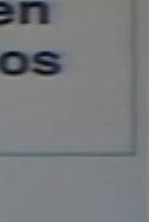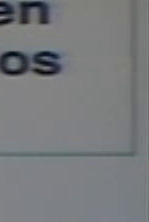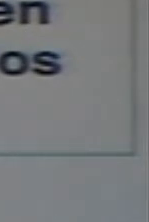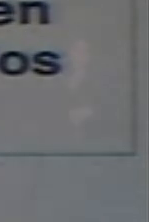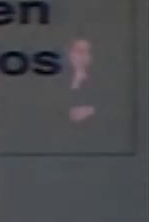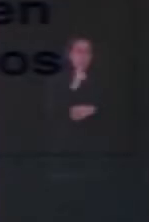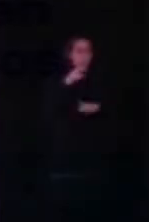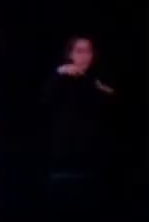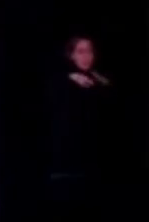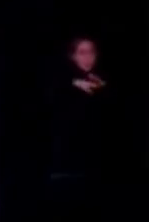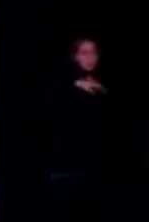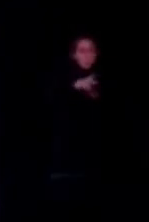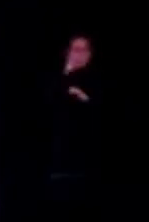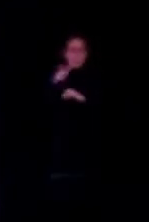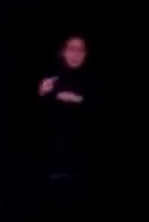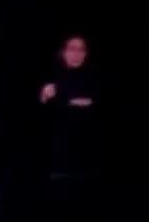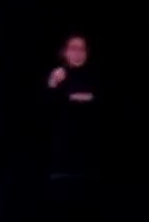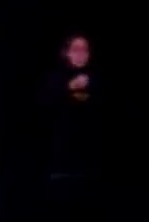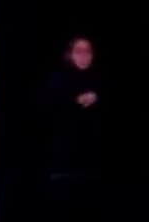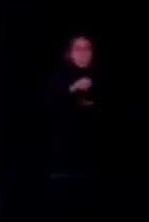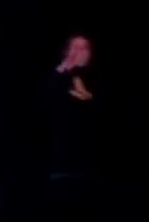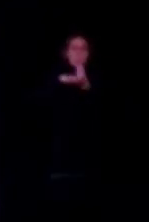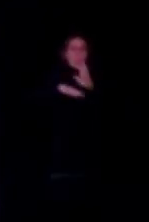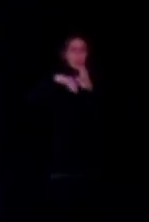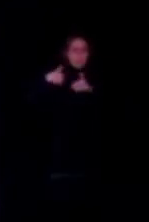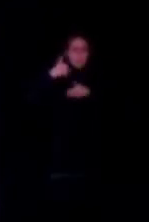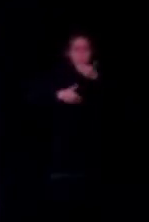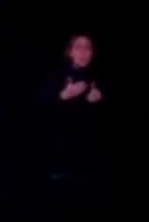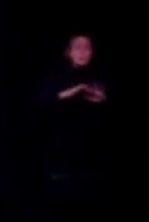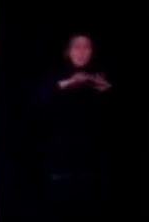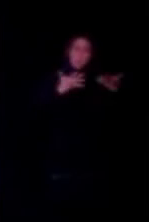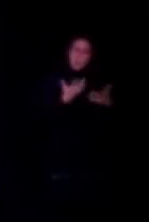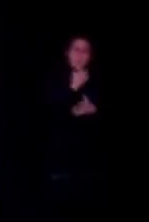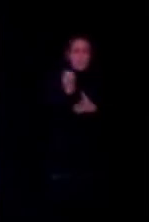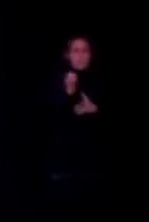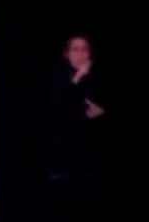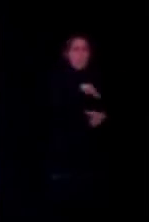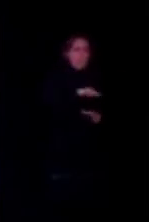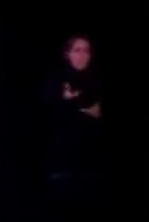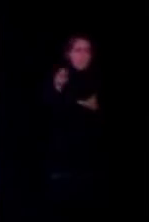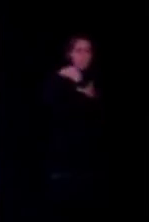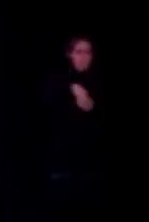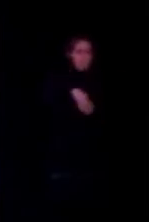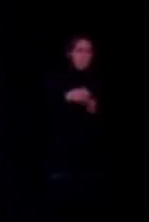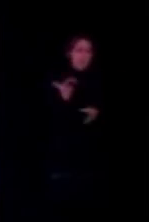los recursos y los programas ha dicho suficiente mente de javier